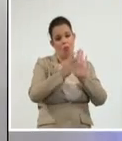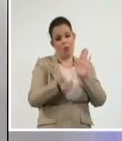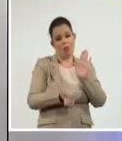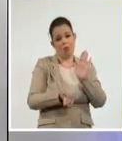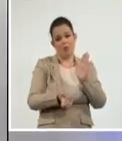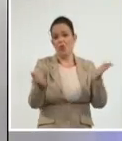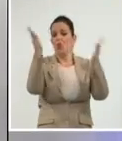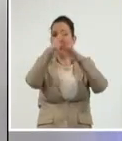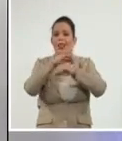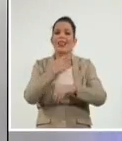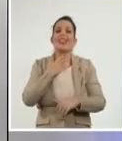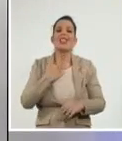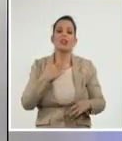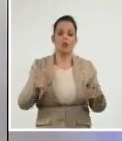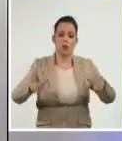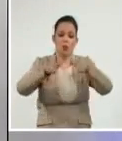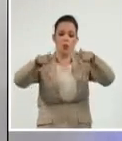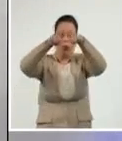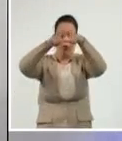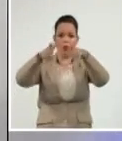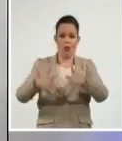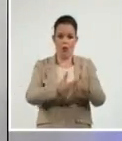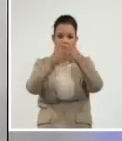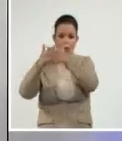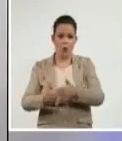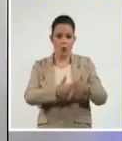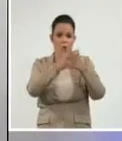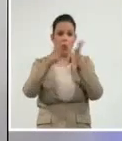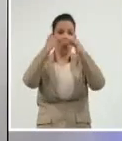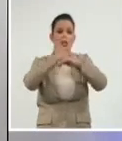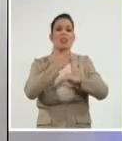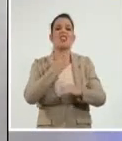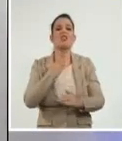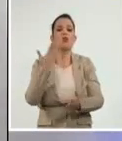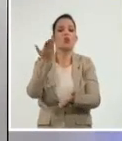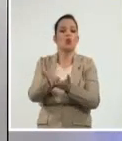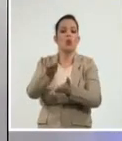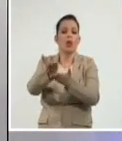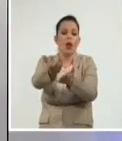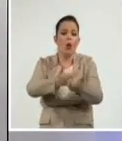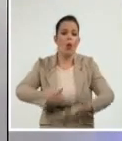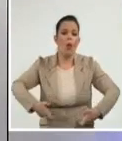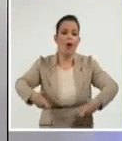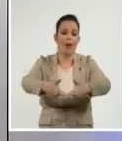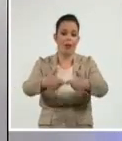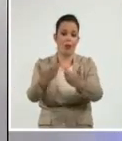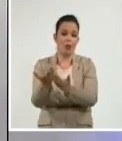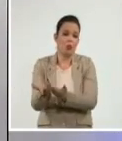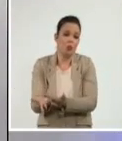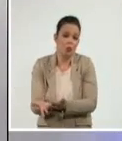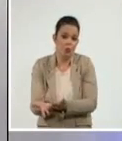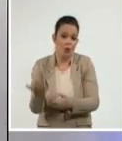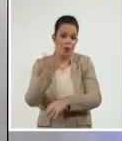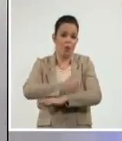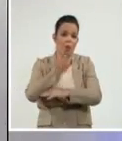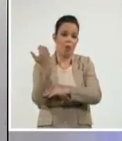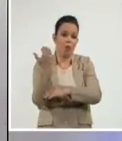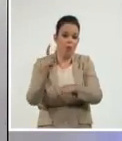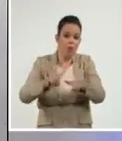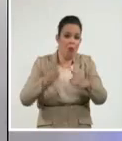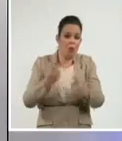Blanca demócrata para abrir el juego y pedirle al Congreso, dominado también por los demócratas, que deroguen el entramado de leyes